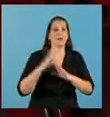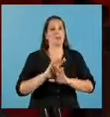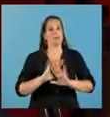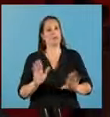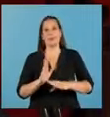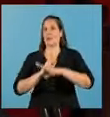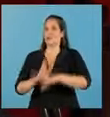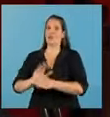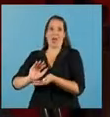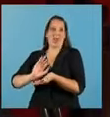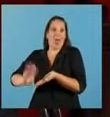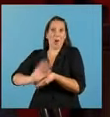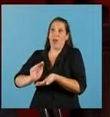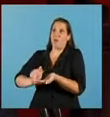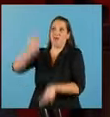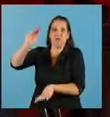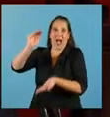endeudamiento insostenible.